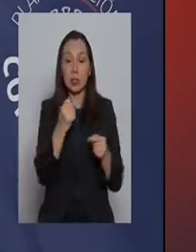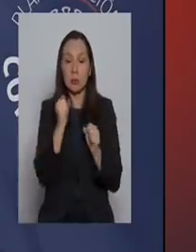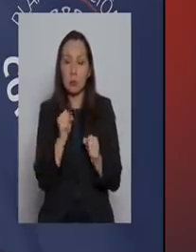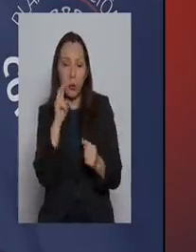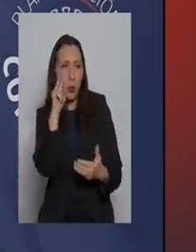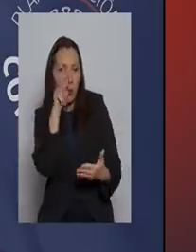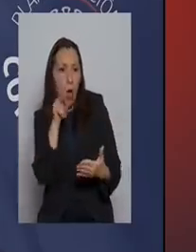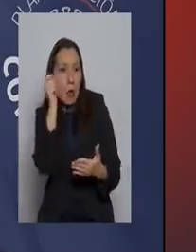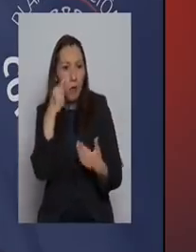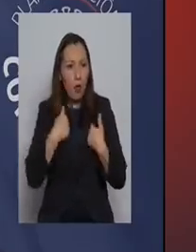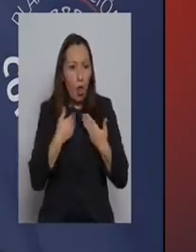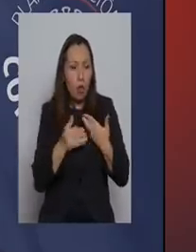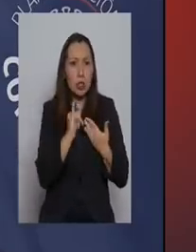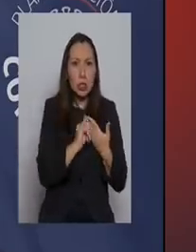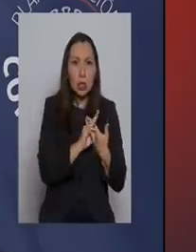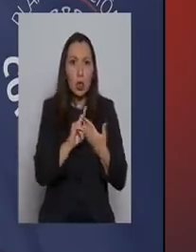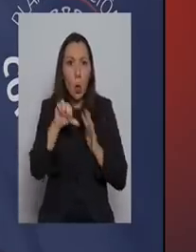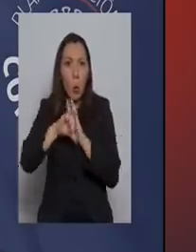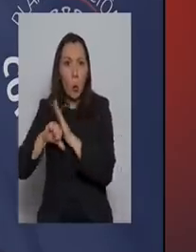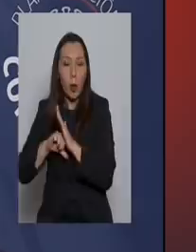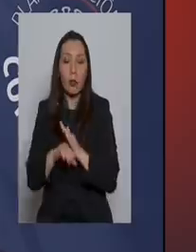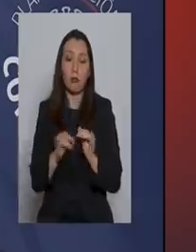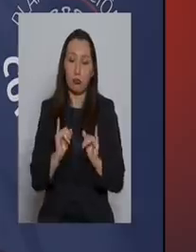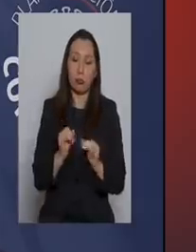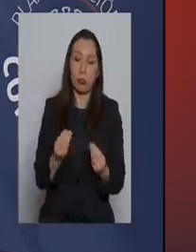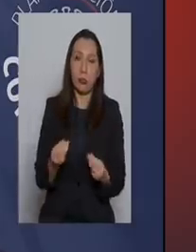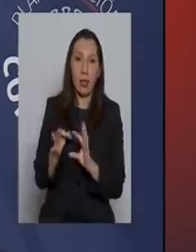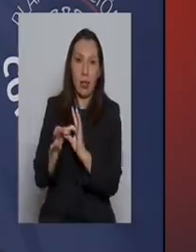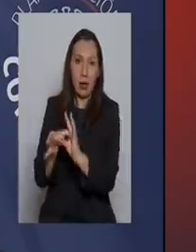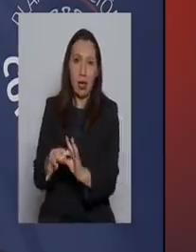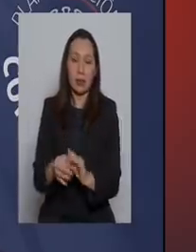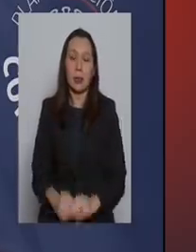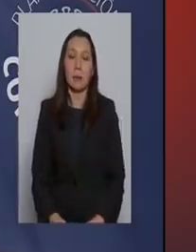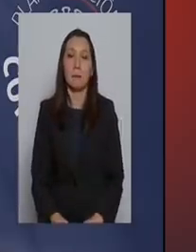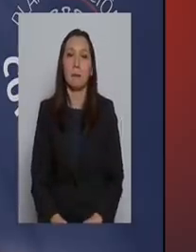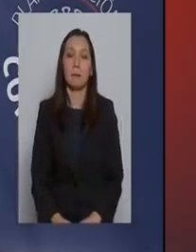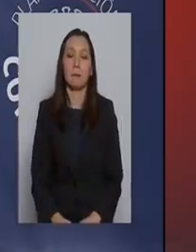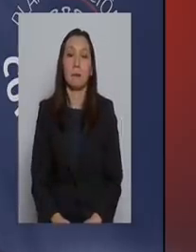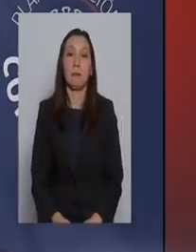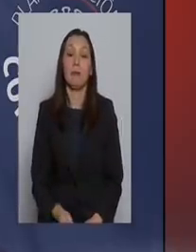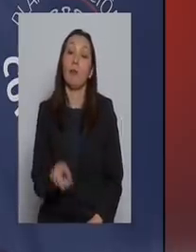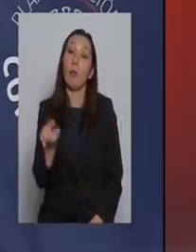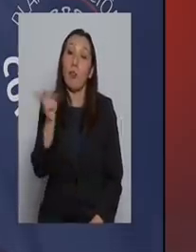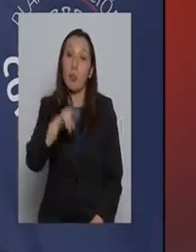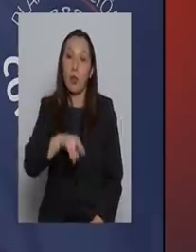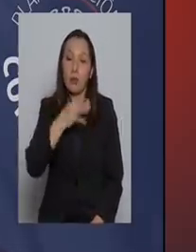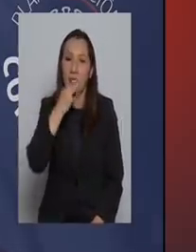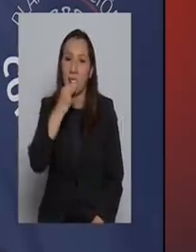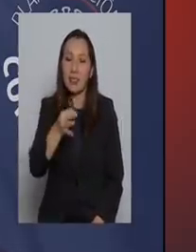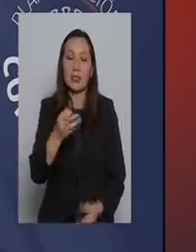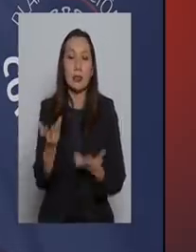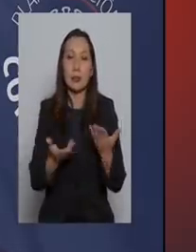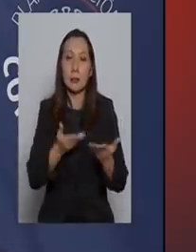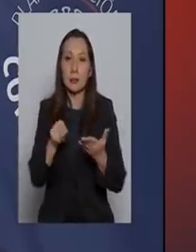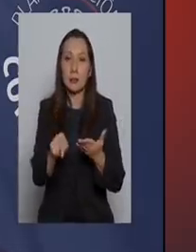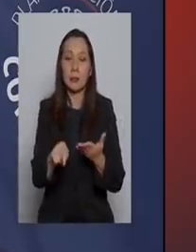puedan saber, ministro, por favor. Por supuesto, agradezco. Vuelvo a reiterar que